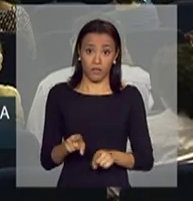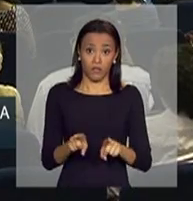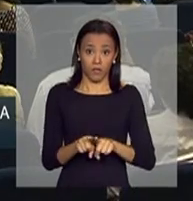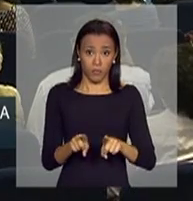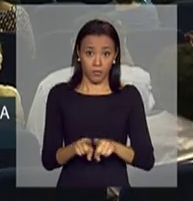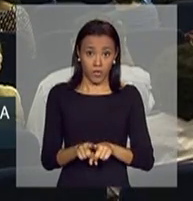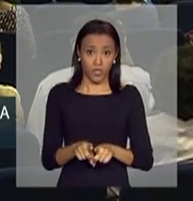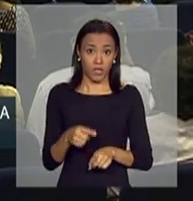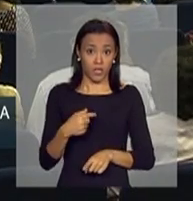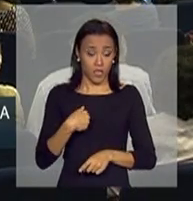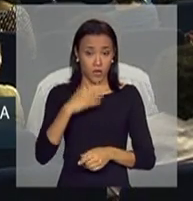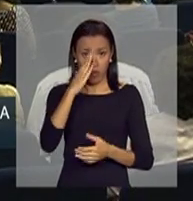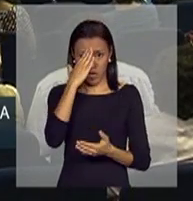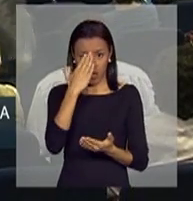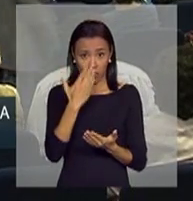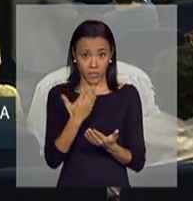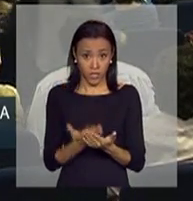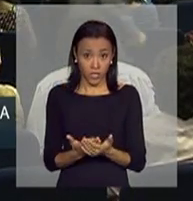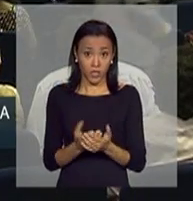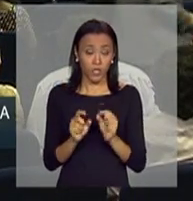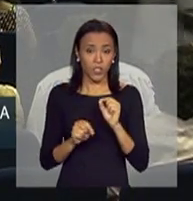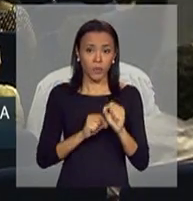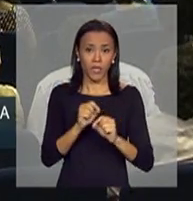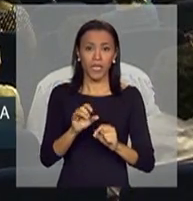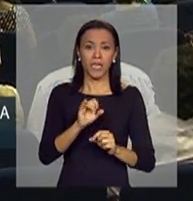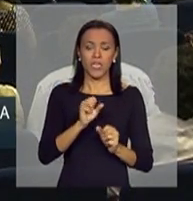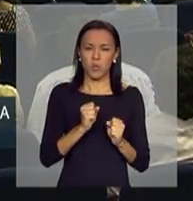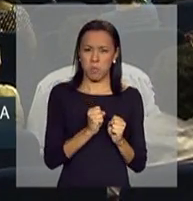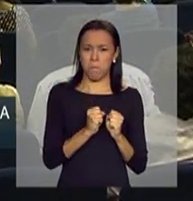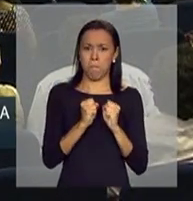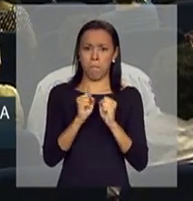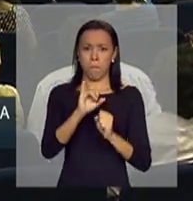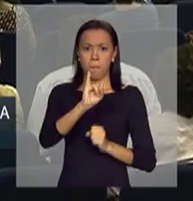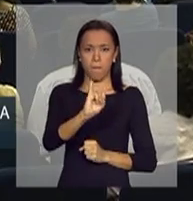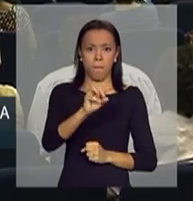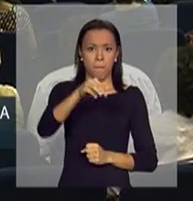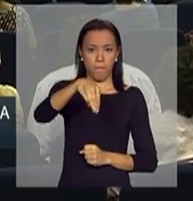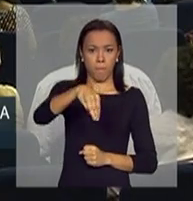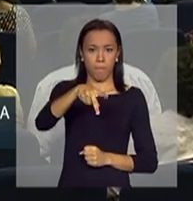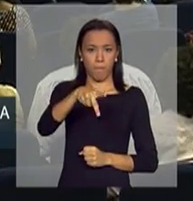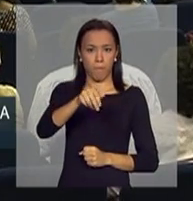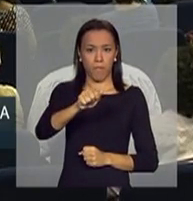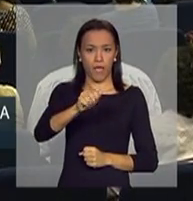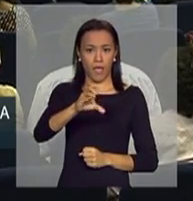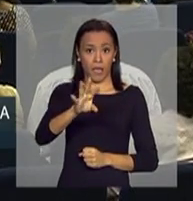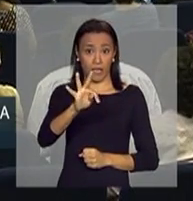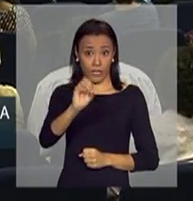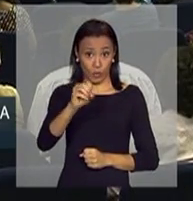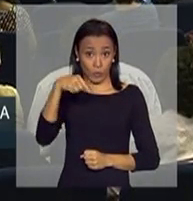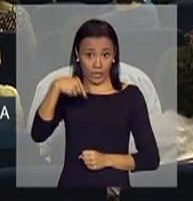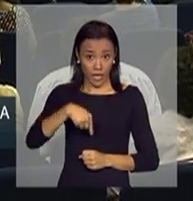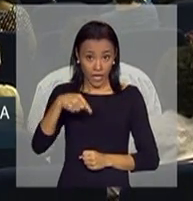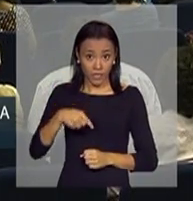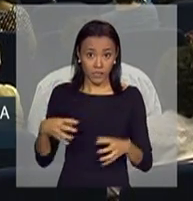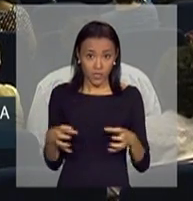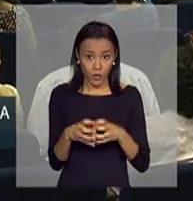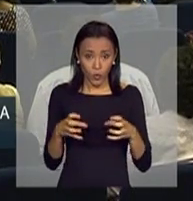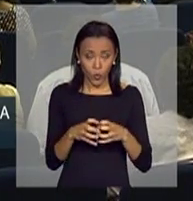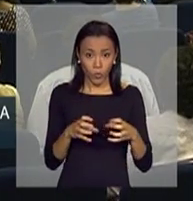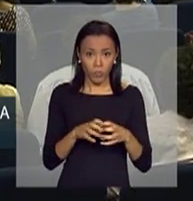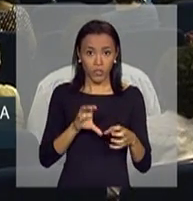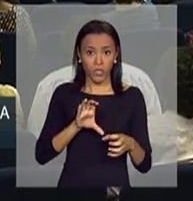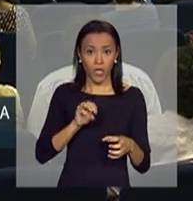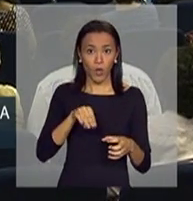los impactos más fundamentales del trabajo de esta comisión va a ser lograr contribuir al derrumbe de